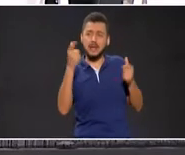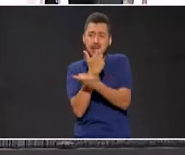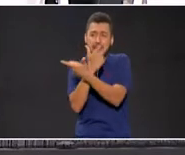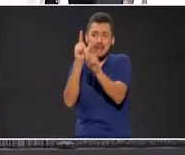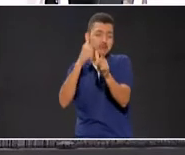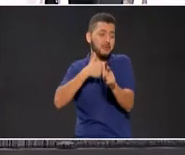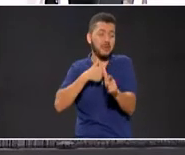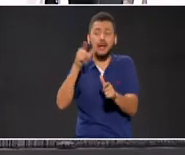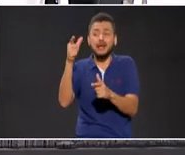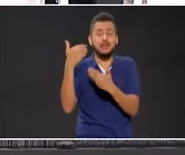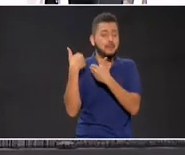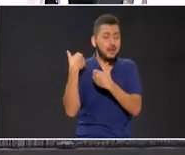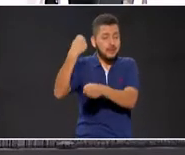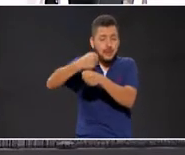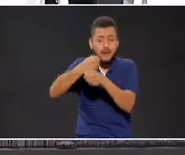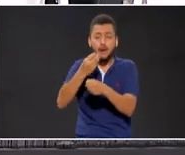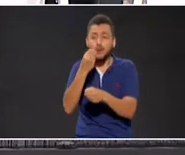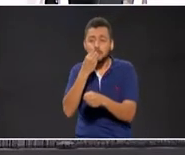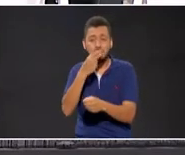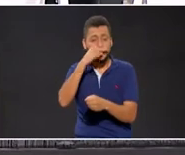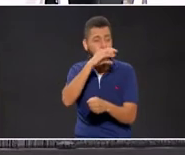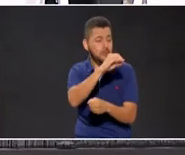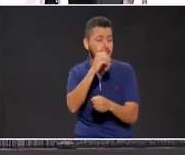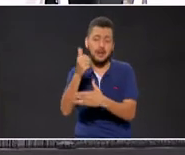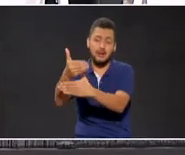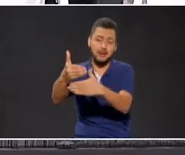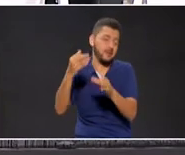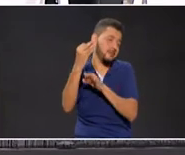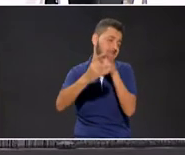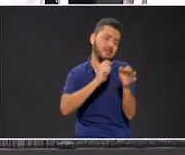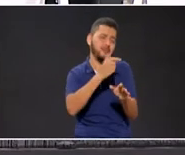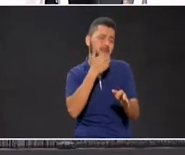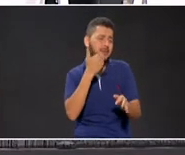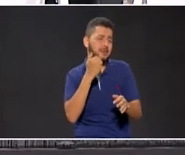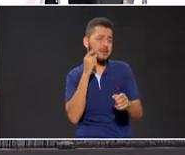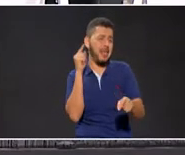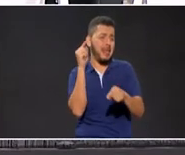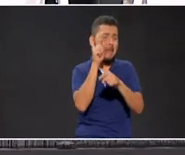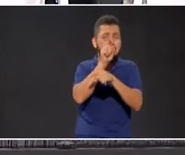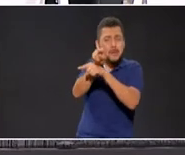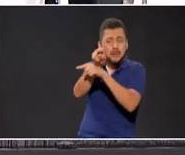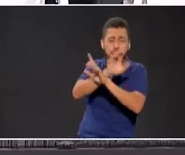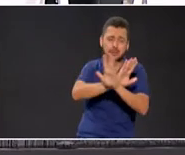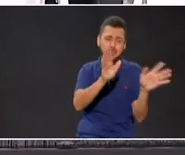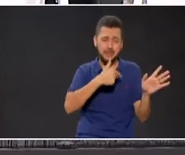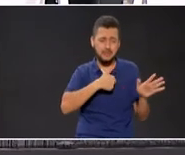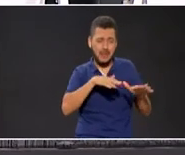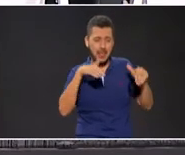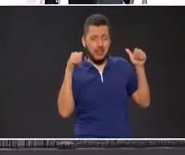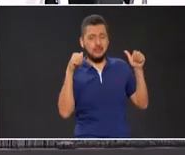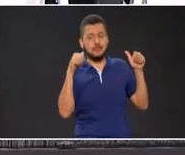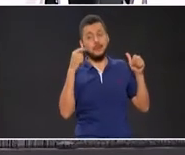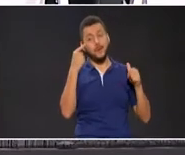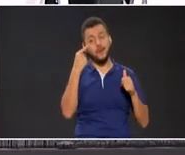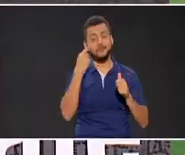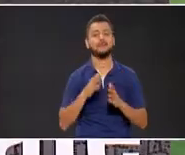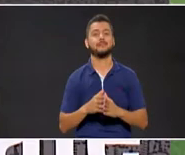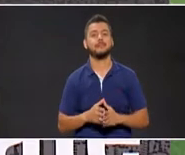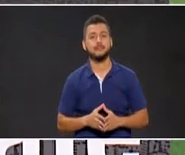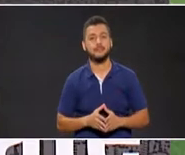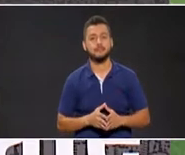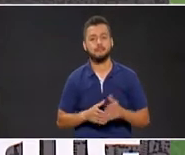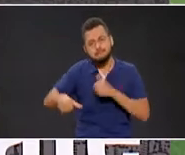comer ahí hay un problema grave social y el estado tiene que dar el apoyo suficiente para que eso no ocurra muy bien